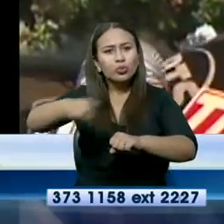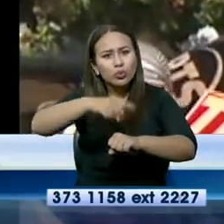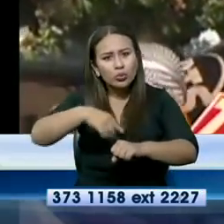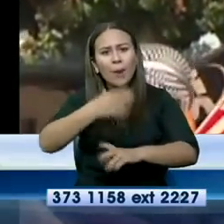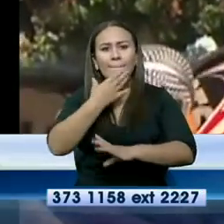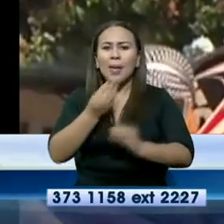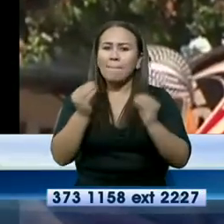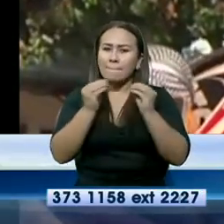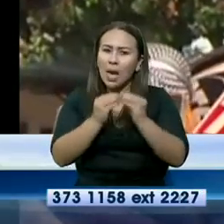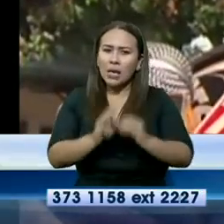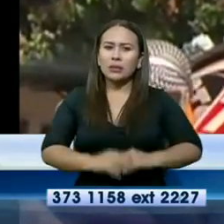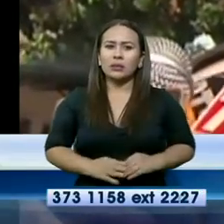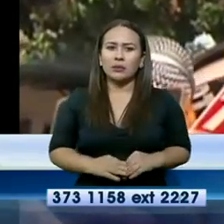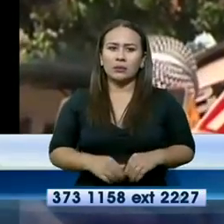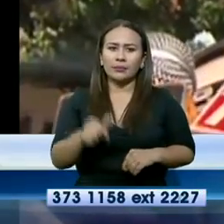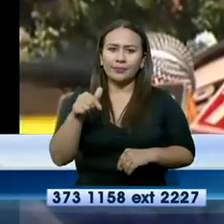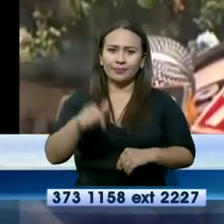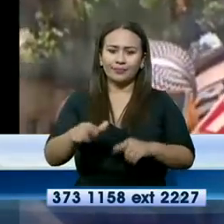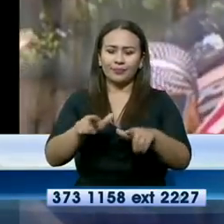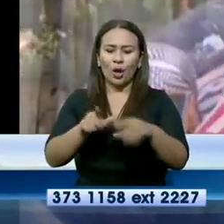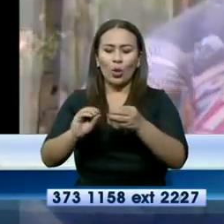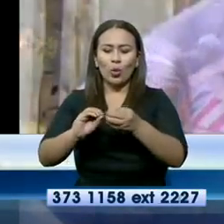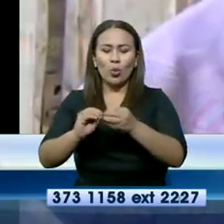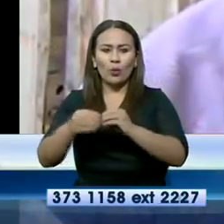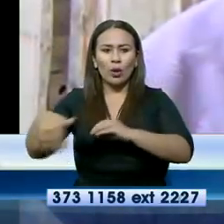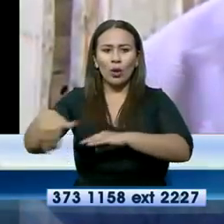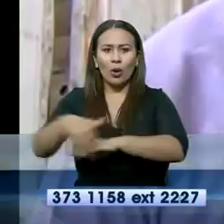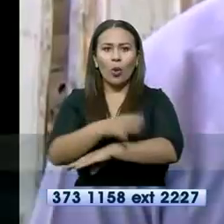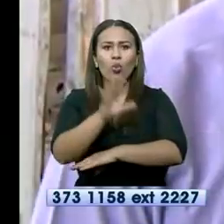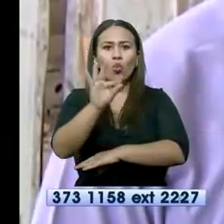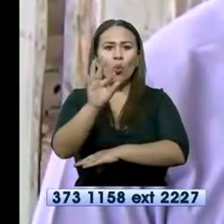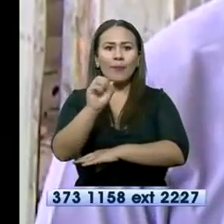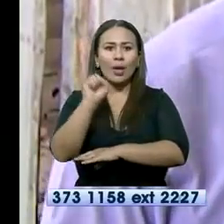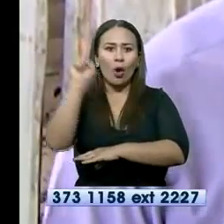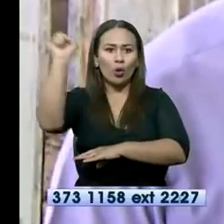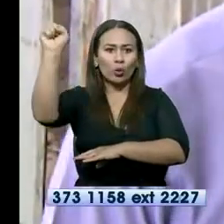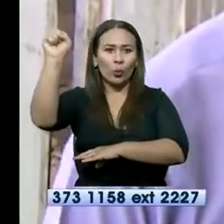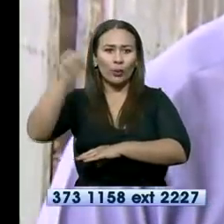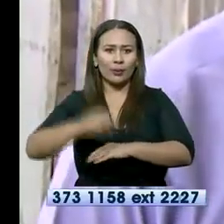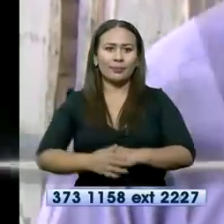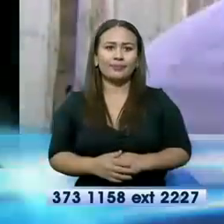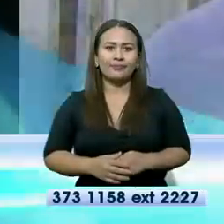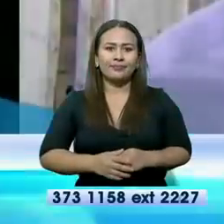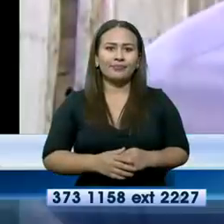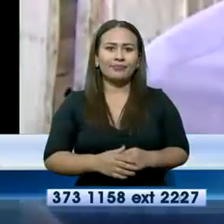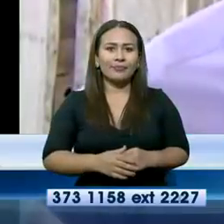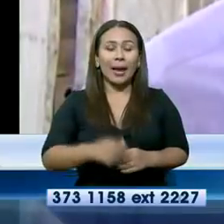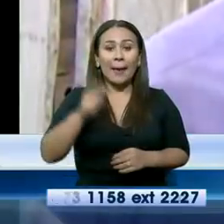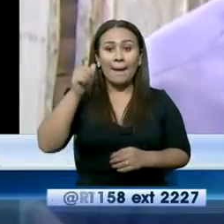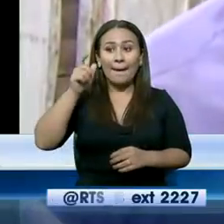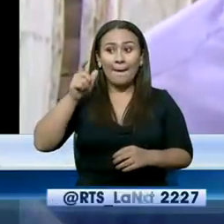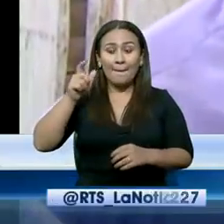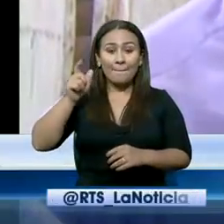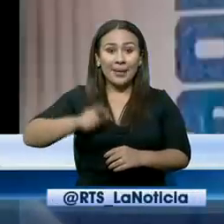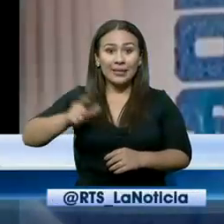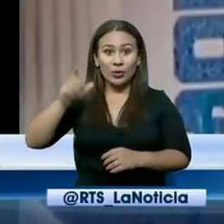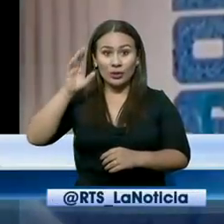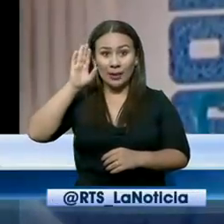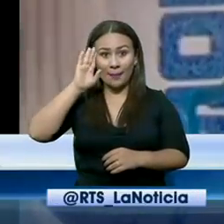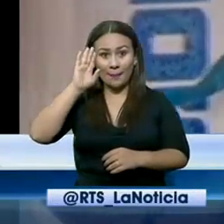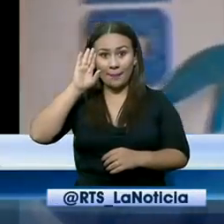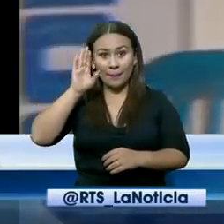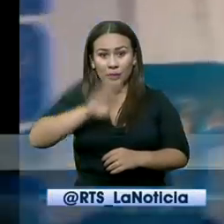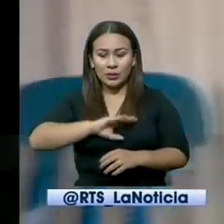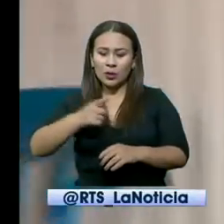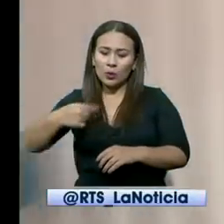controles, especialmente aquí en el Distrito 9 de Octubre. Los delincuentes son así, ¿no? Siempre están esperando que la policía pase para después ellos salir.